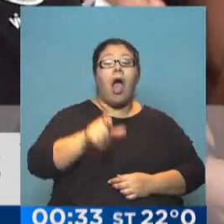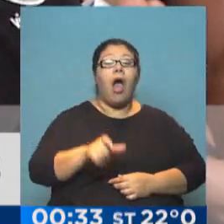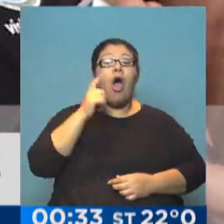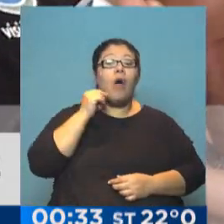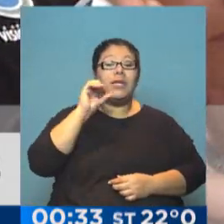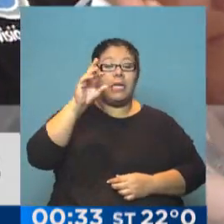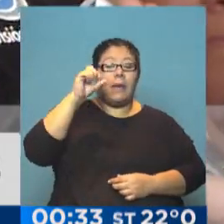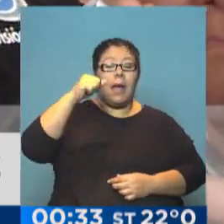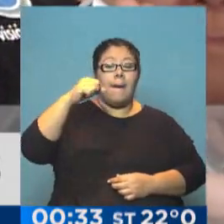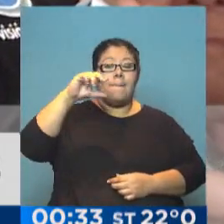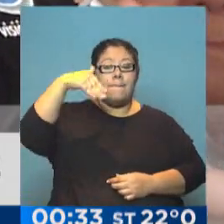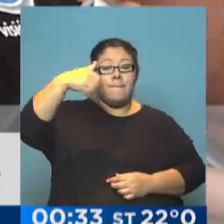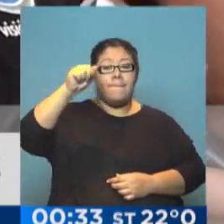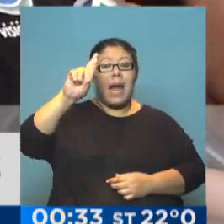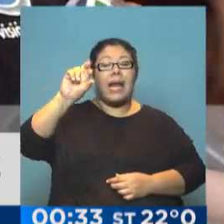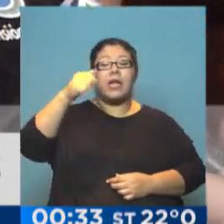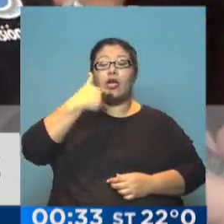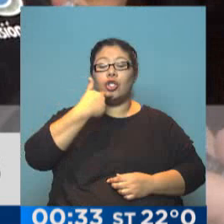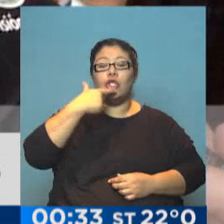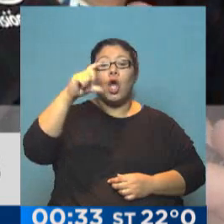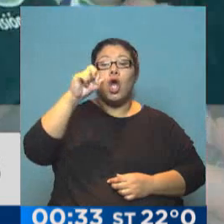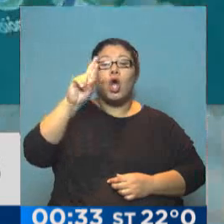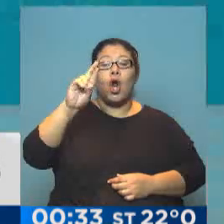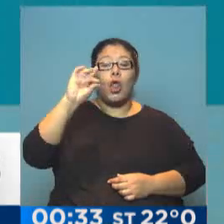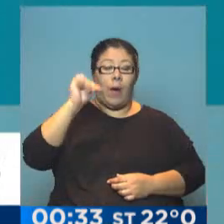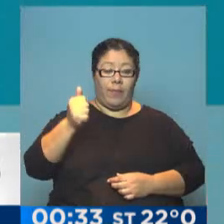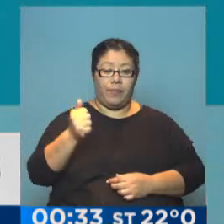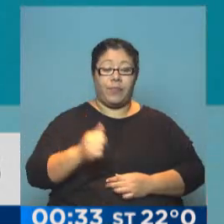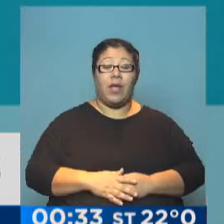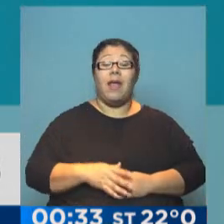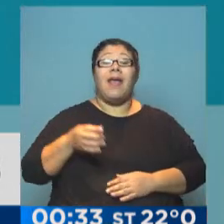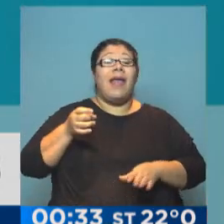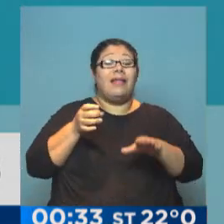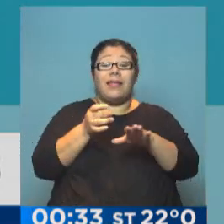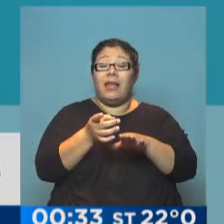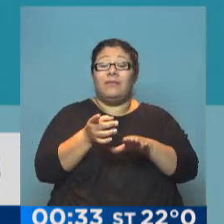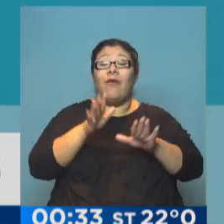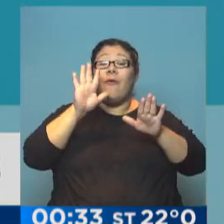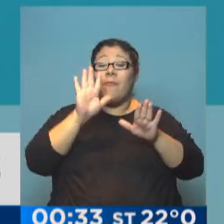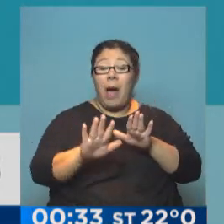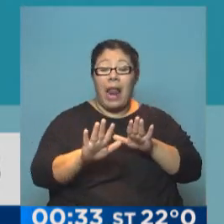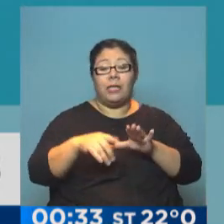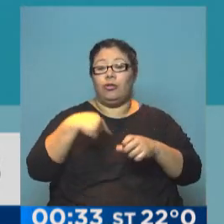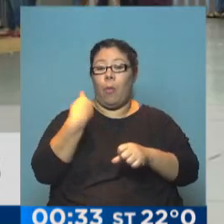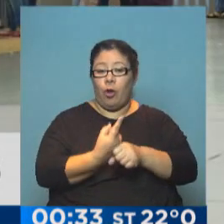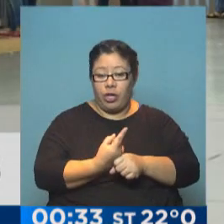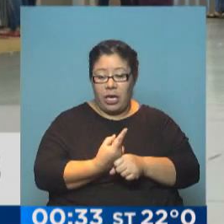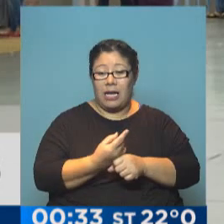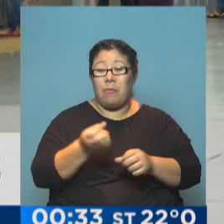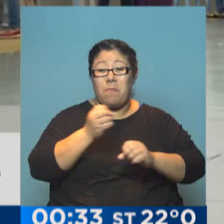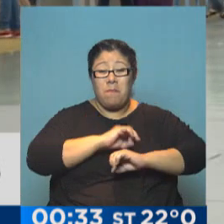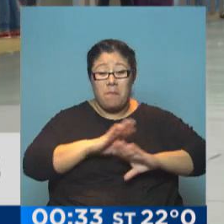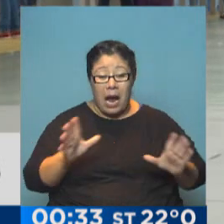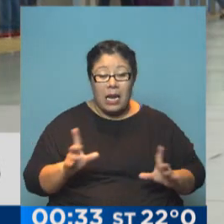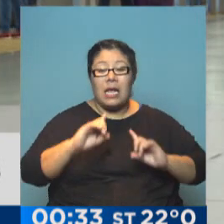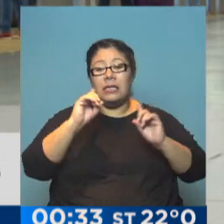Las pericias técnicas que demuestran que ese tren no estaba en condiciones de frenado. Y bueno, y por el otro lado, todo el desaguisado que